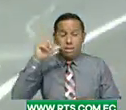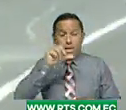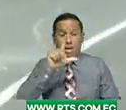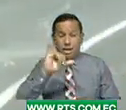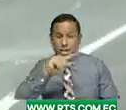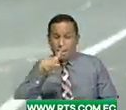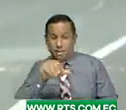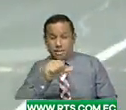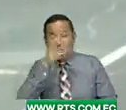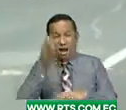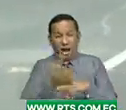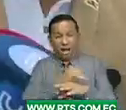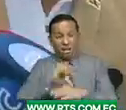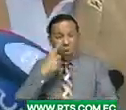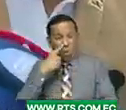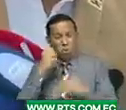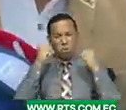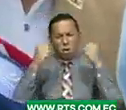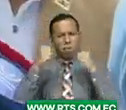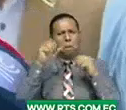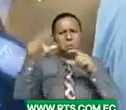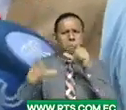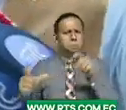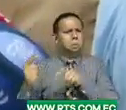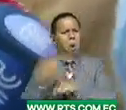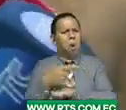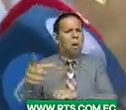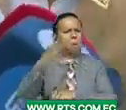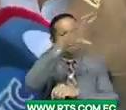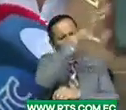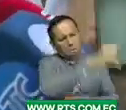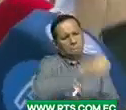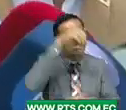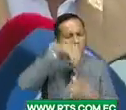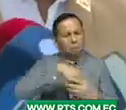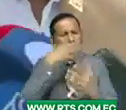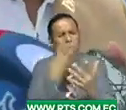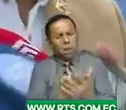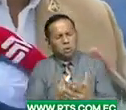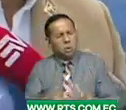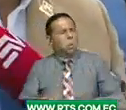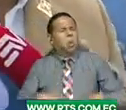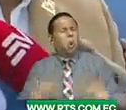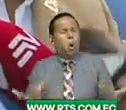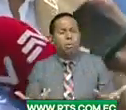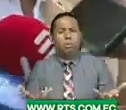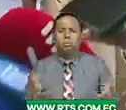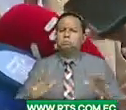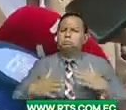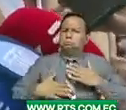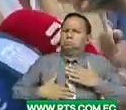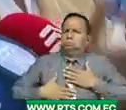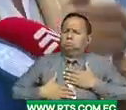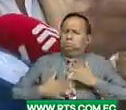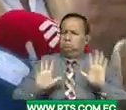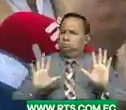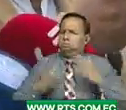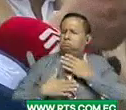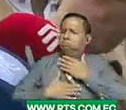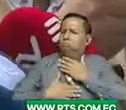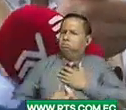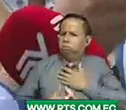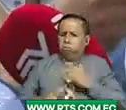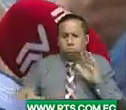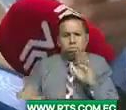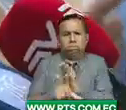de junio. Con total tranquilidad, puesto que fue una acción definida como legal por